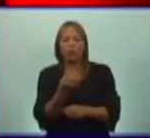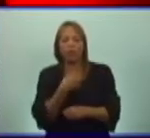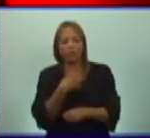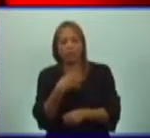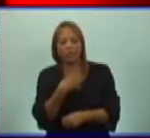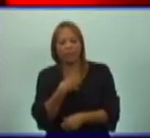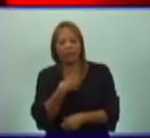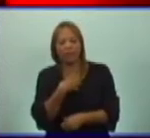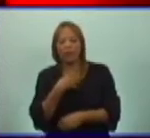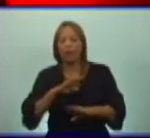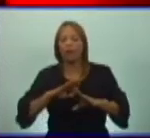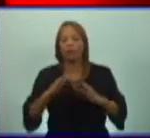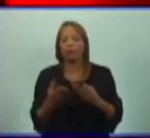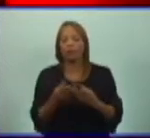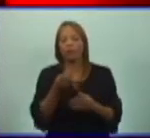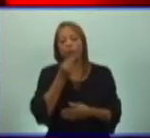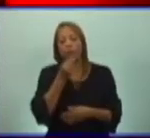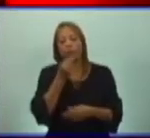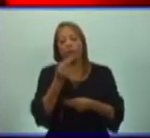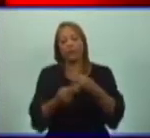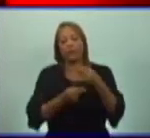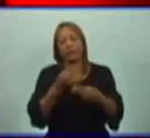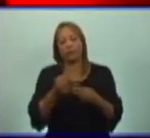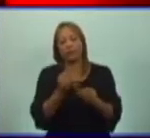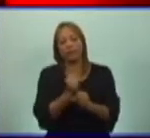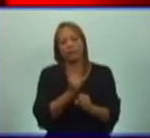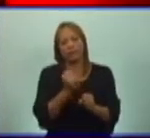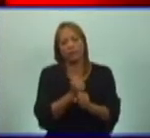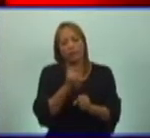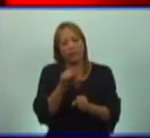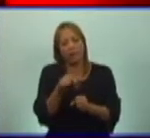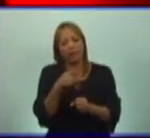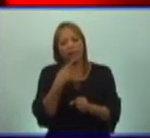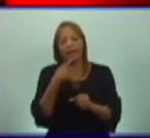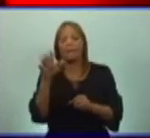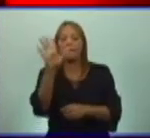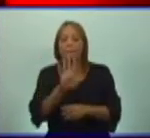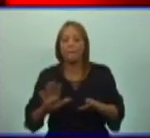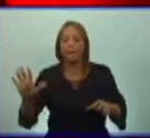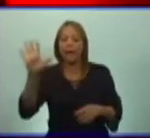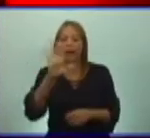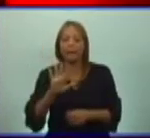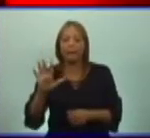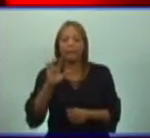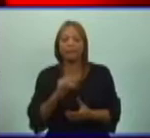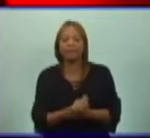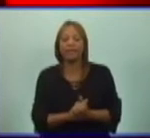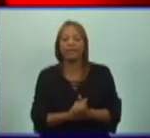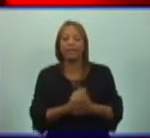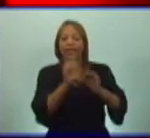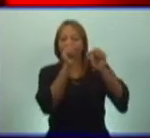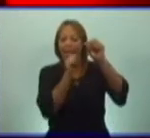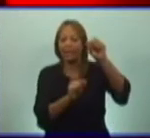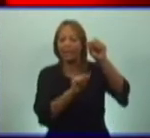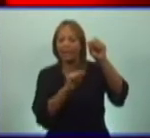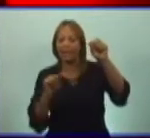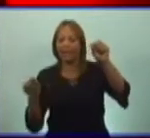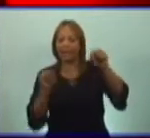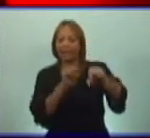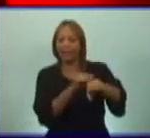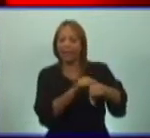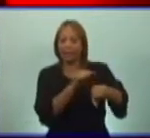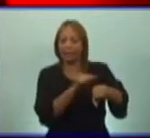para poder realizar el trabajo, porque allí ya hay mapas, está la línea del tiempo y todos